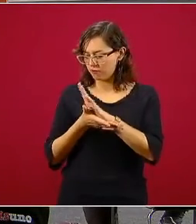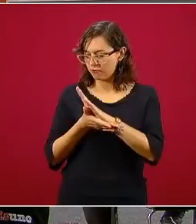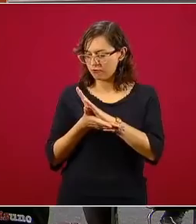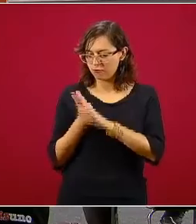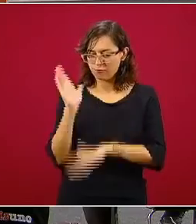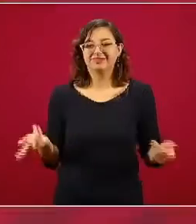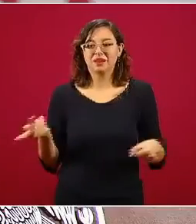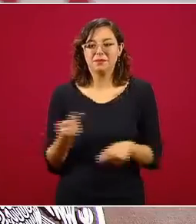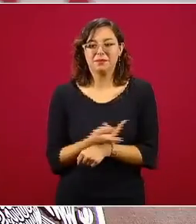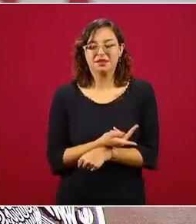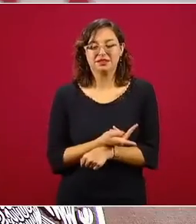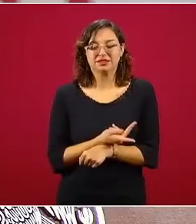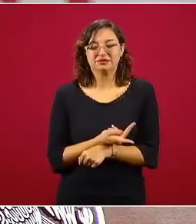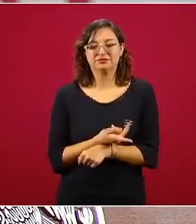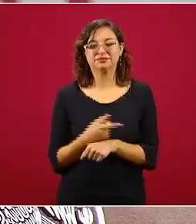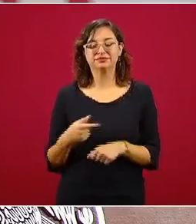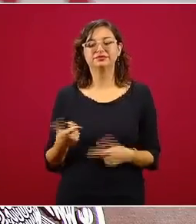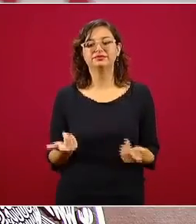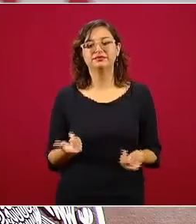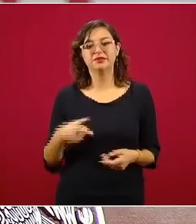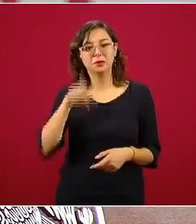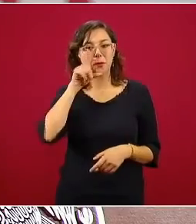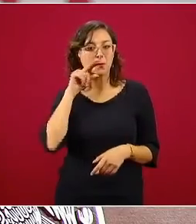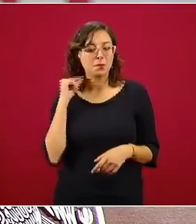lo que antes se llamaba Pata.